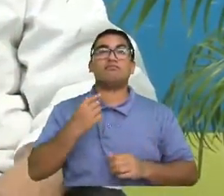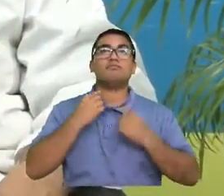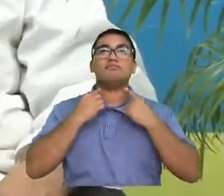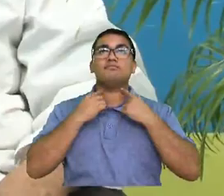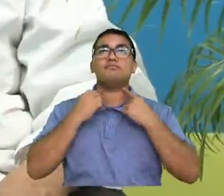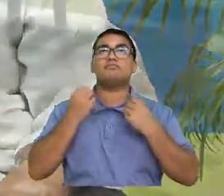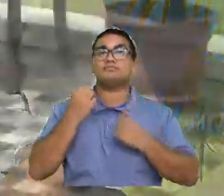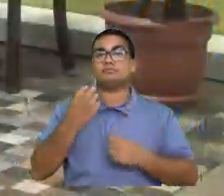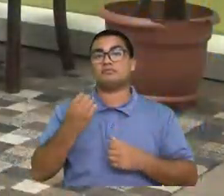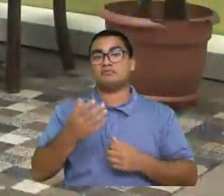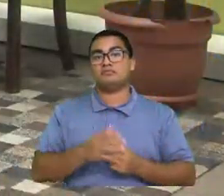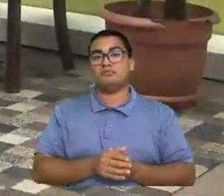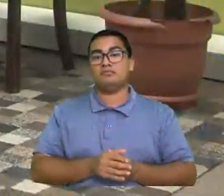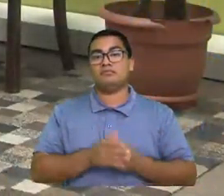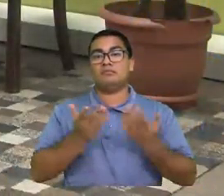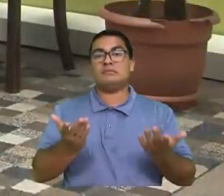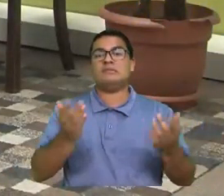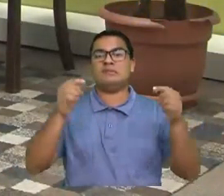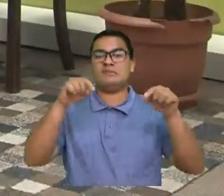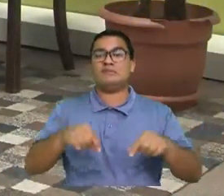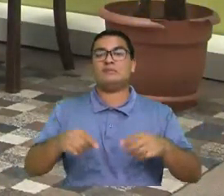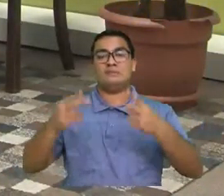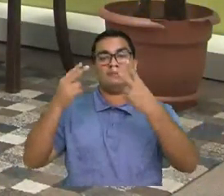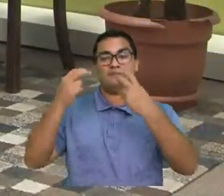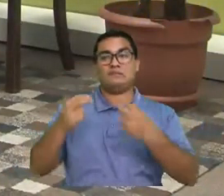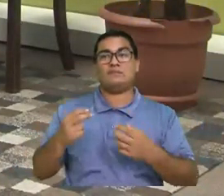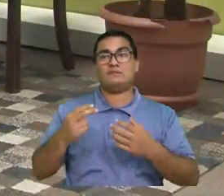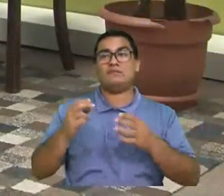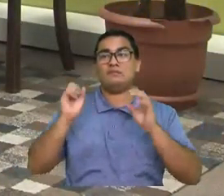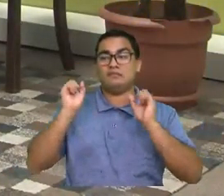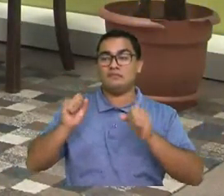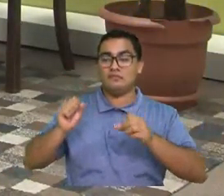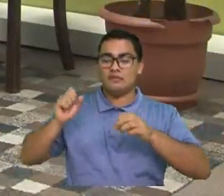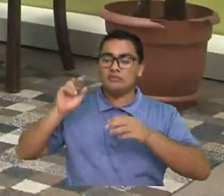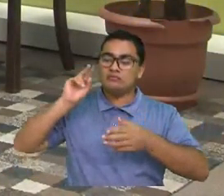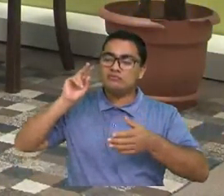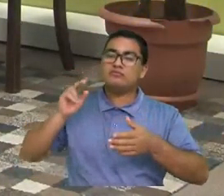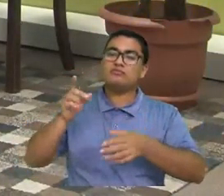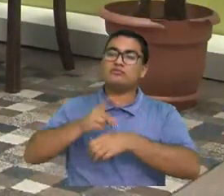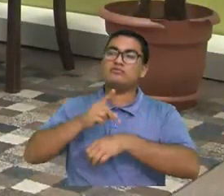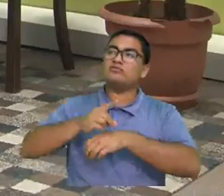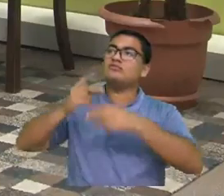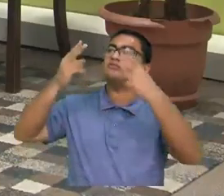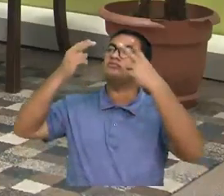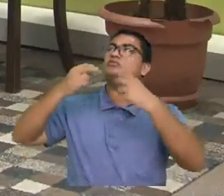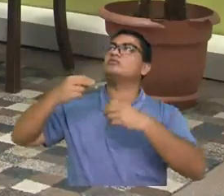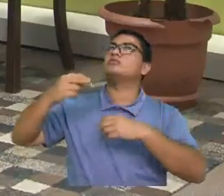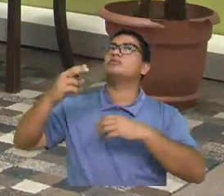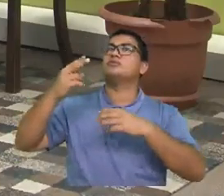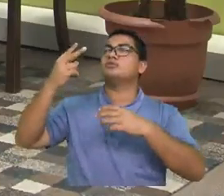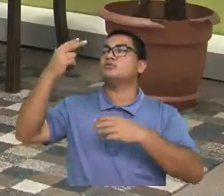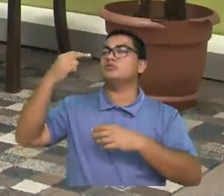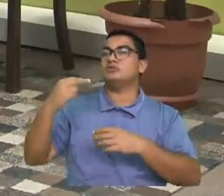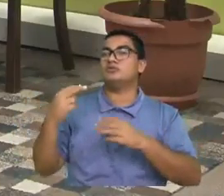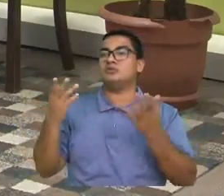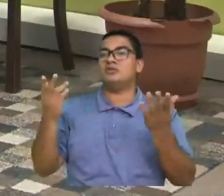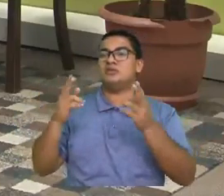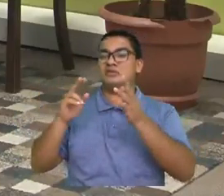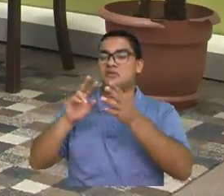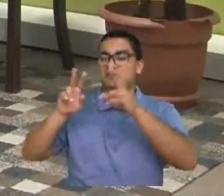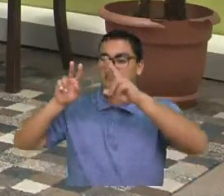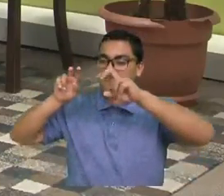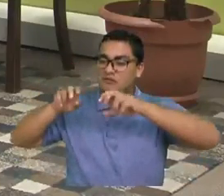Ya. Ahora, esta examinación es a simple vista, con el ojo que ustedes hacen. Cuando va alguien a consultar, revisan las